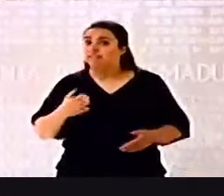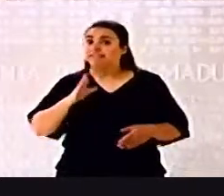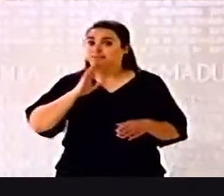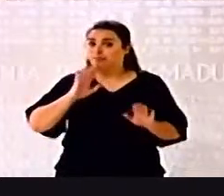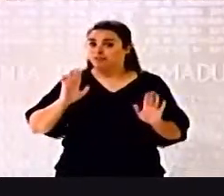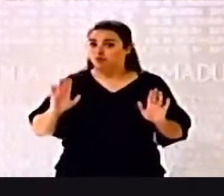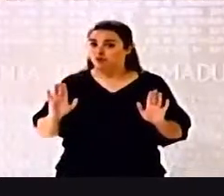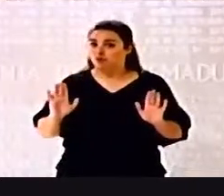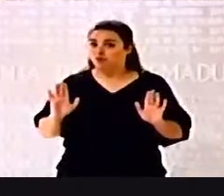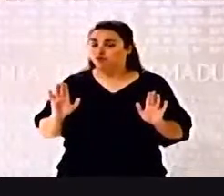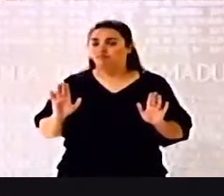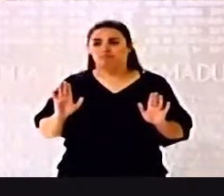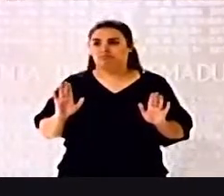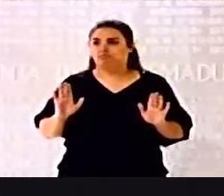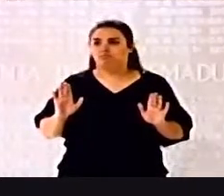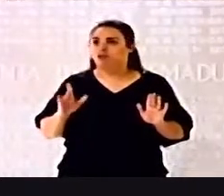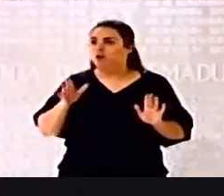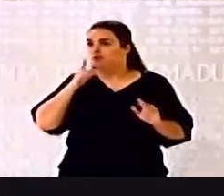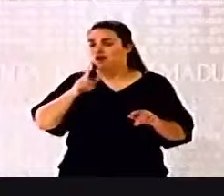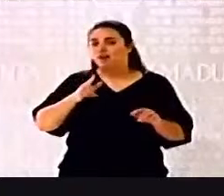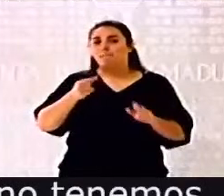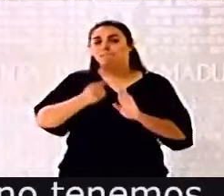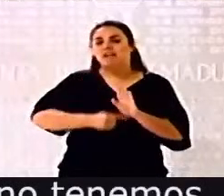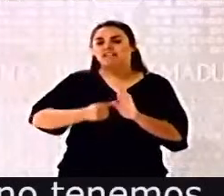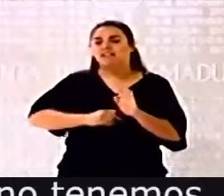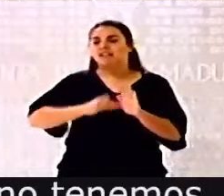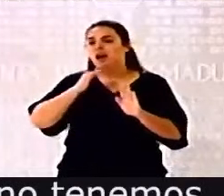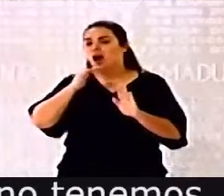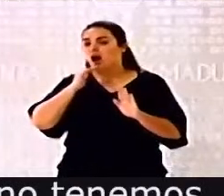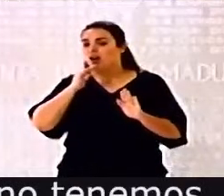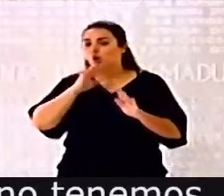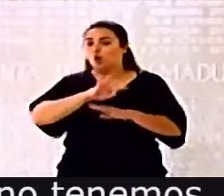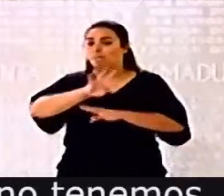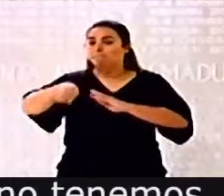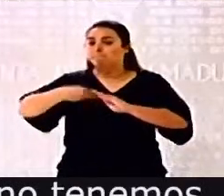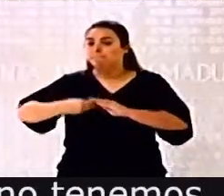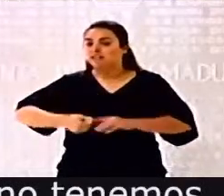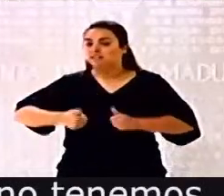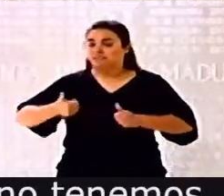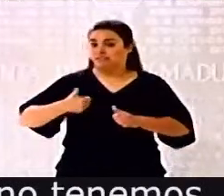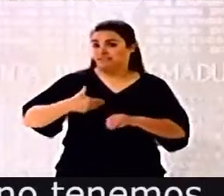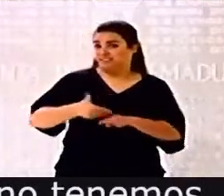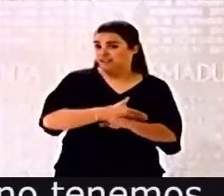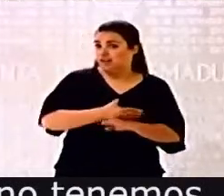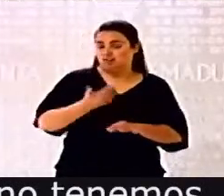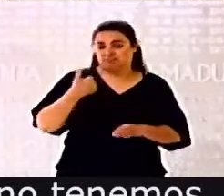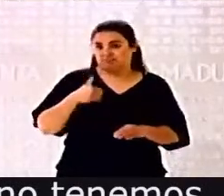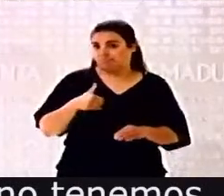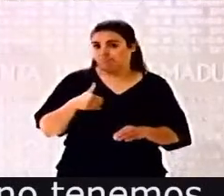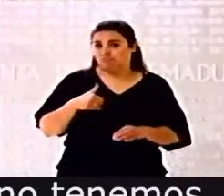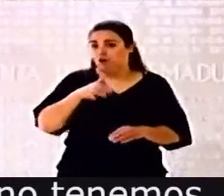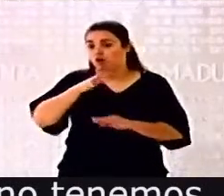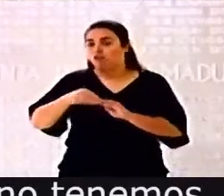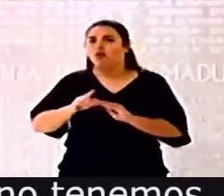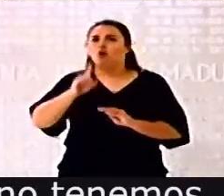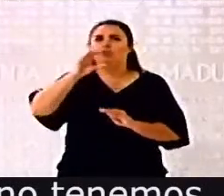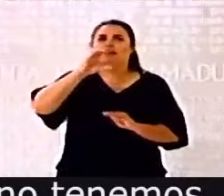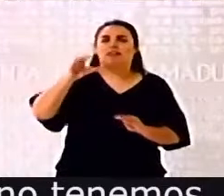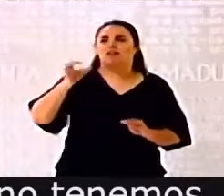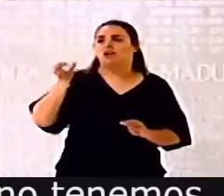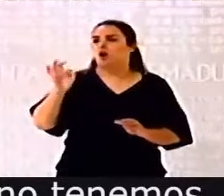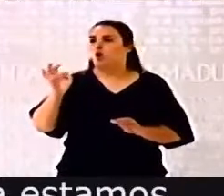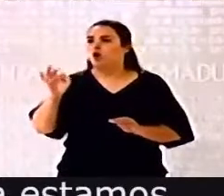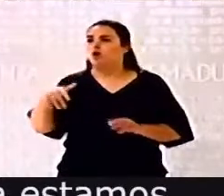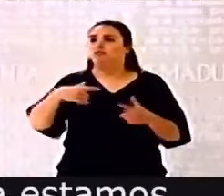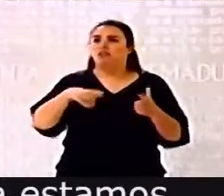momento, no tenemos que tomar ninguna medida adicional a las que ya estamos tomando ni en el norte de Cáceres ni en